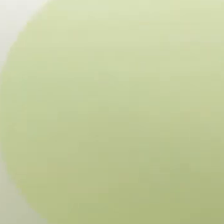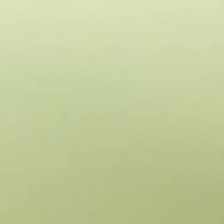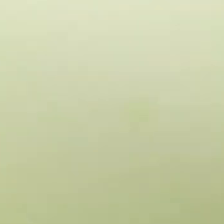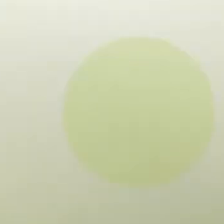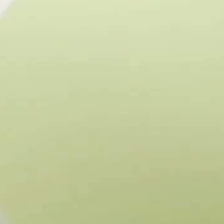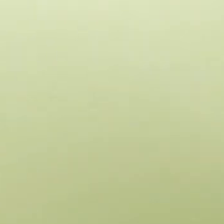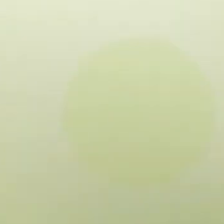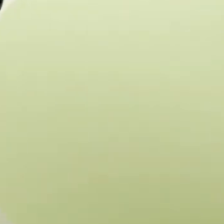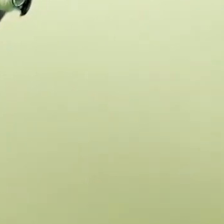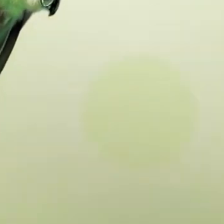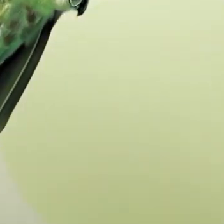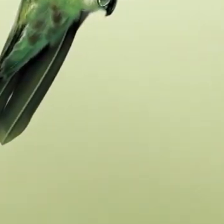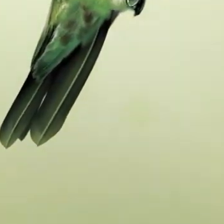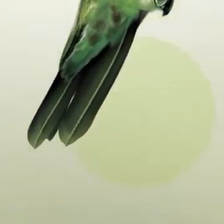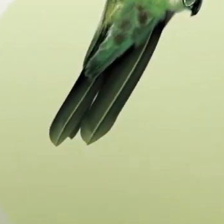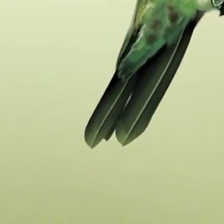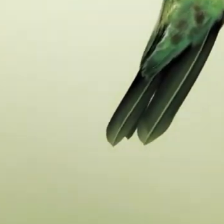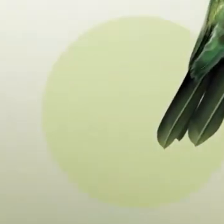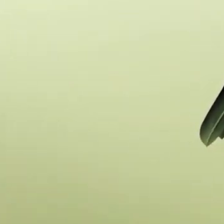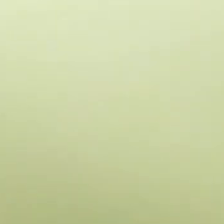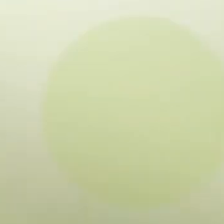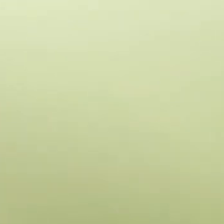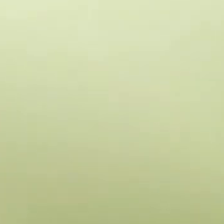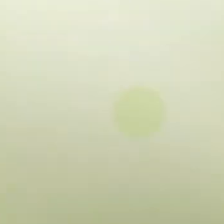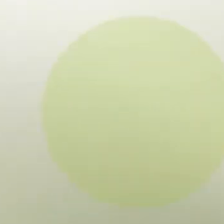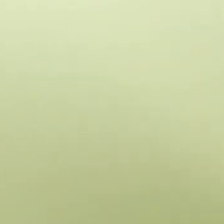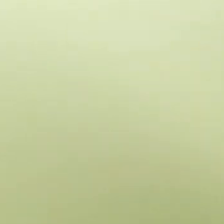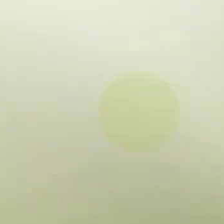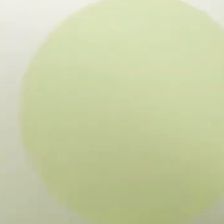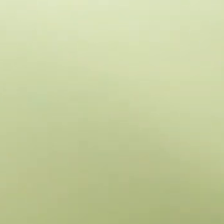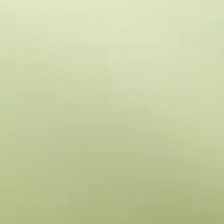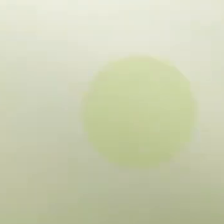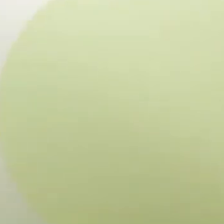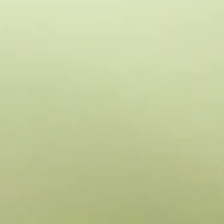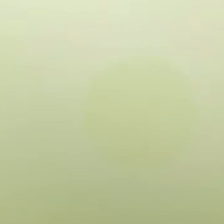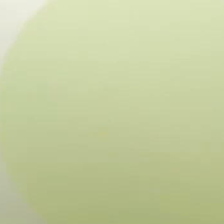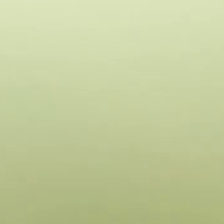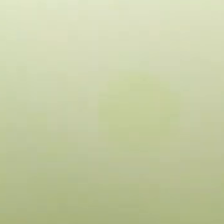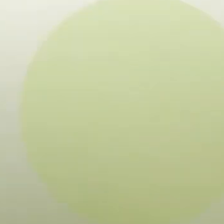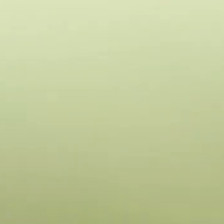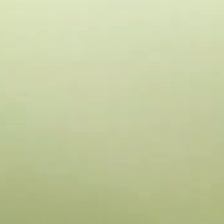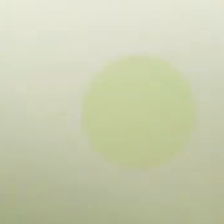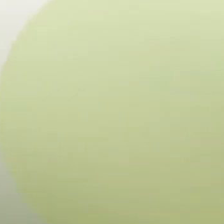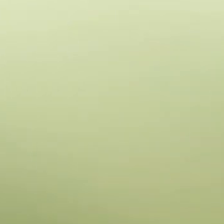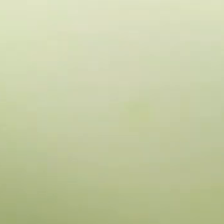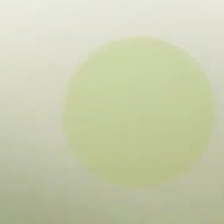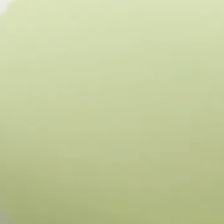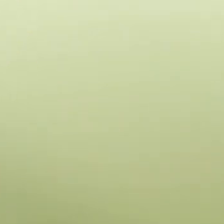San Vicente Fundación, Hospital Universitario.